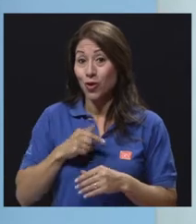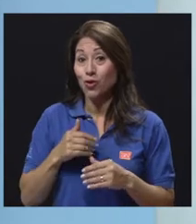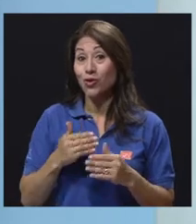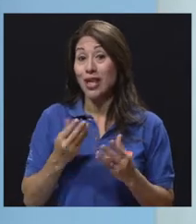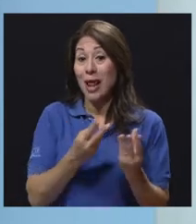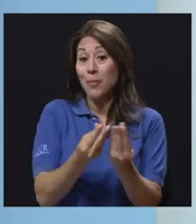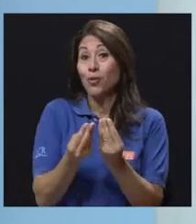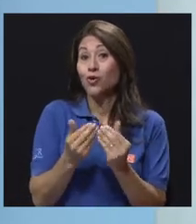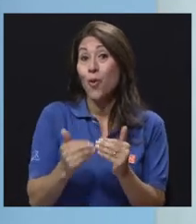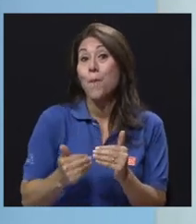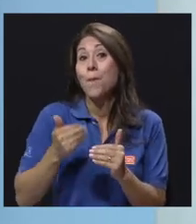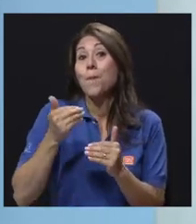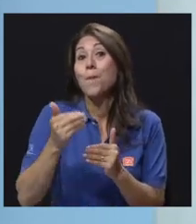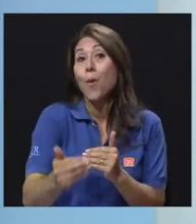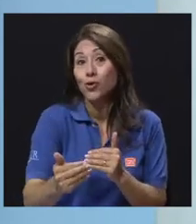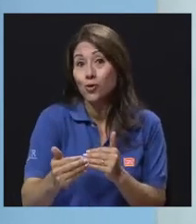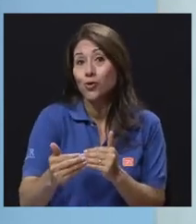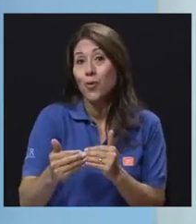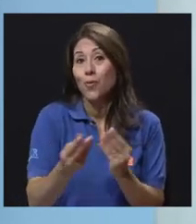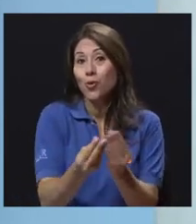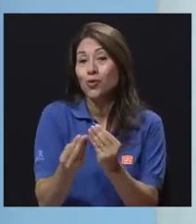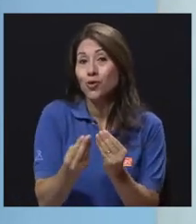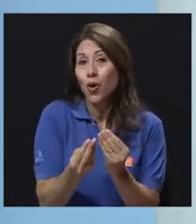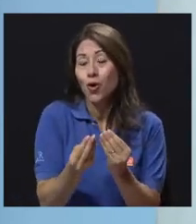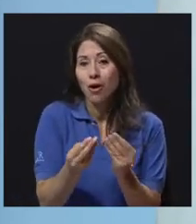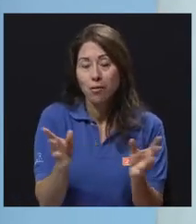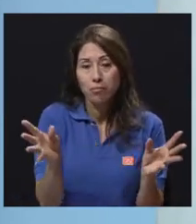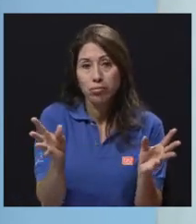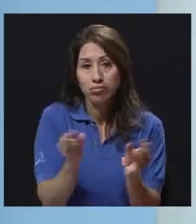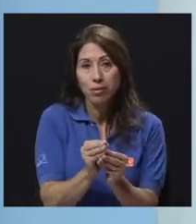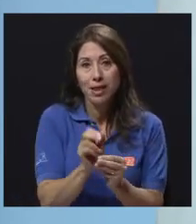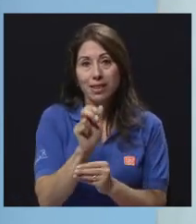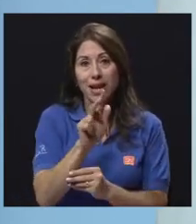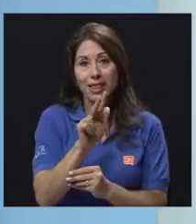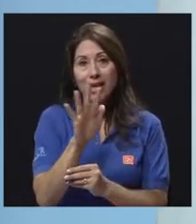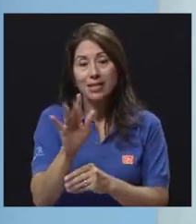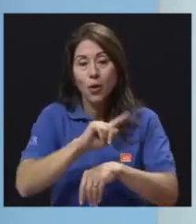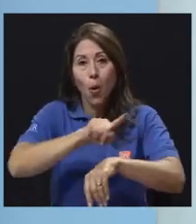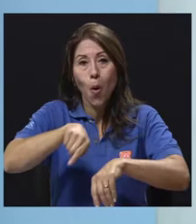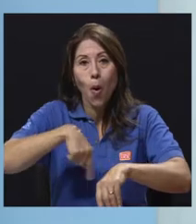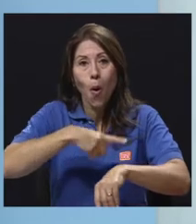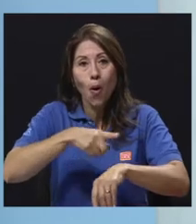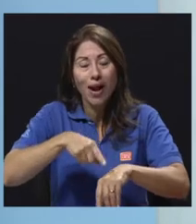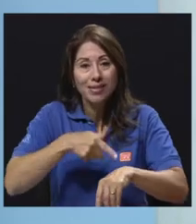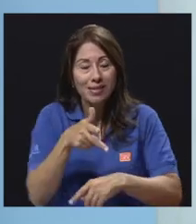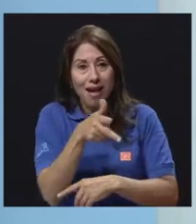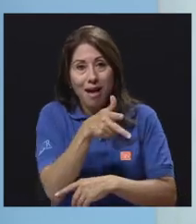a revisar el material, teníamos 35 horas de material grabado. Entonces, sí era un reto